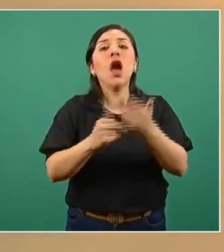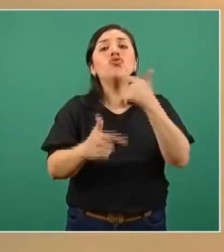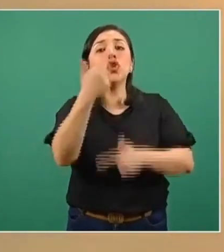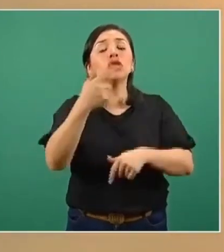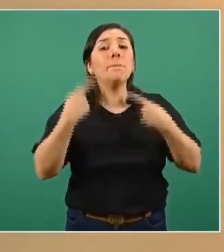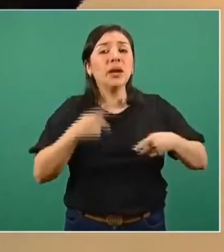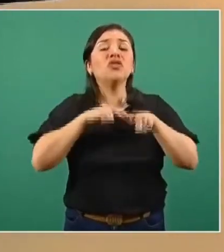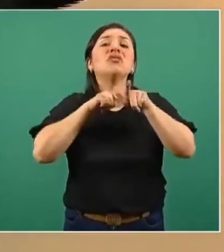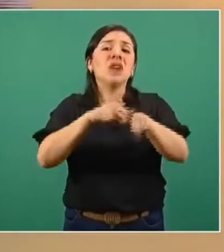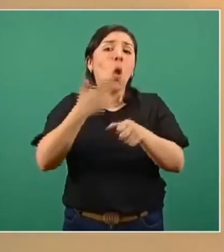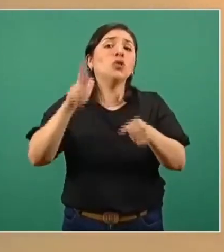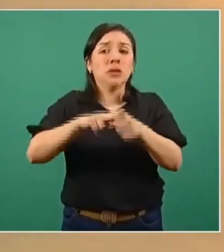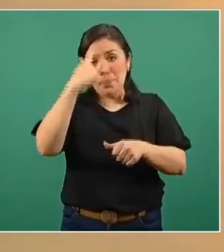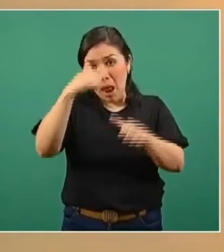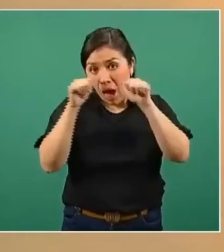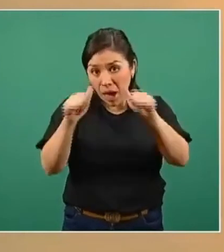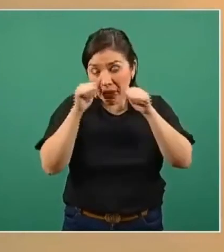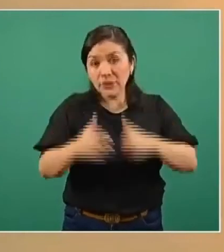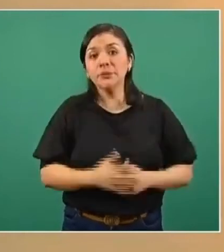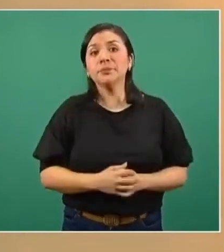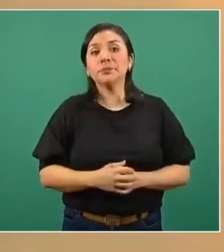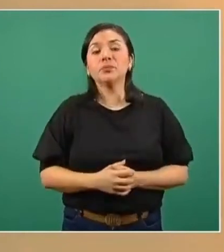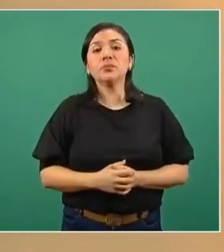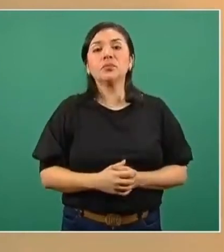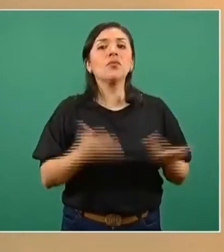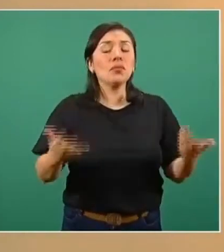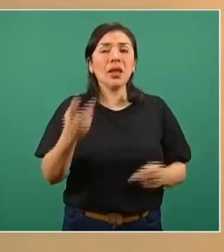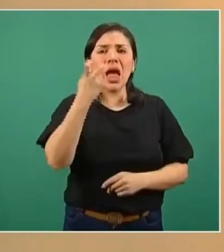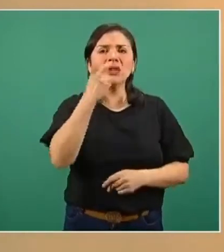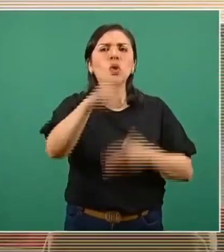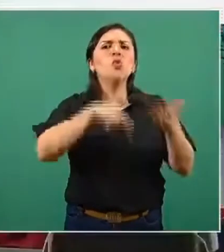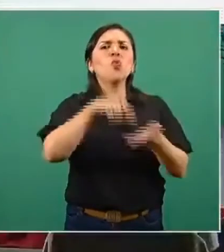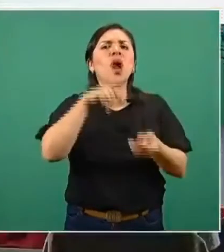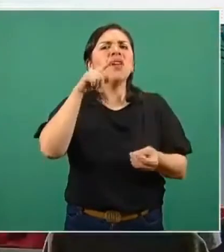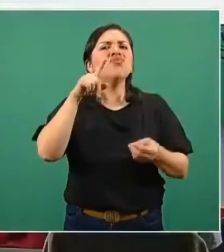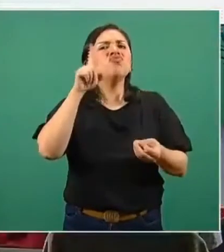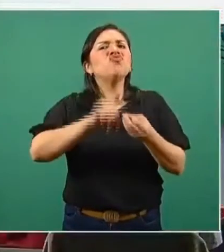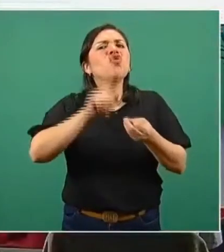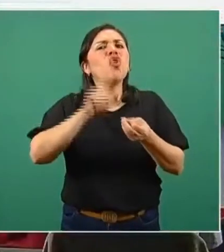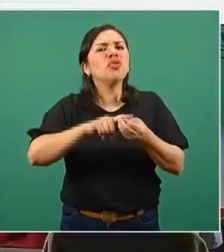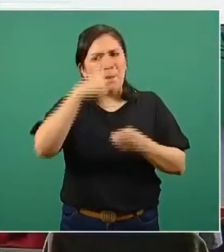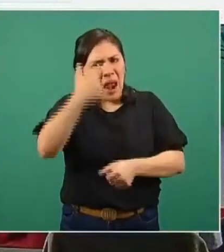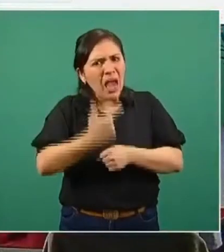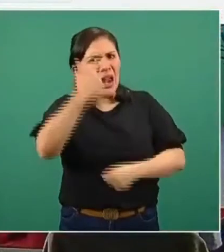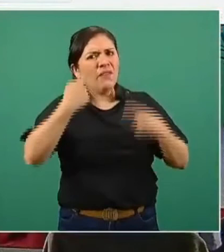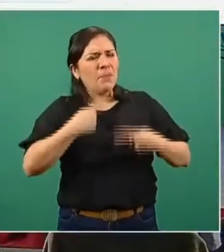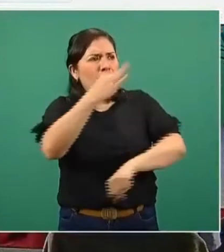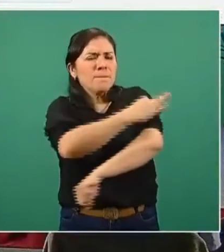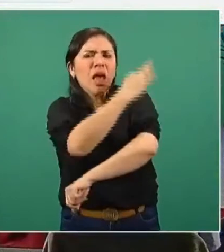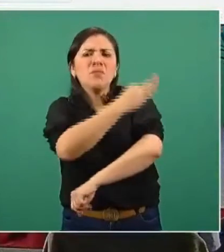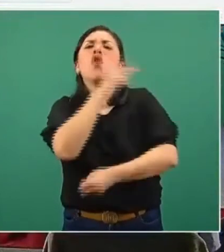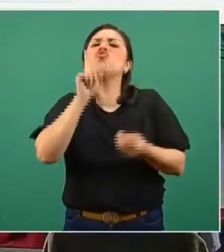siendo hospitalizadas. La distribución de estos casos, de estos 44 casos graves por